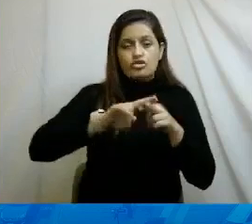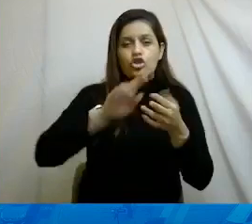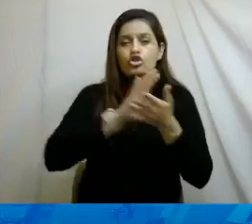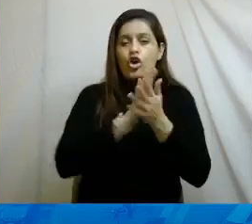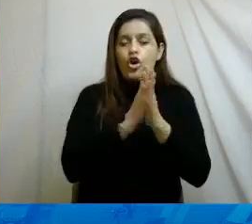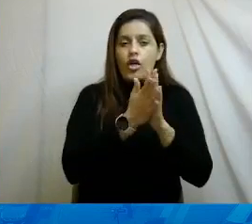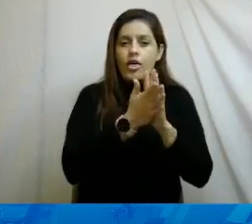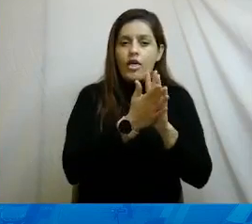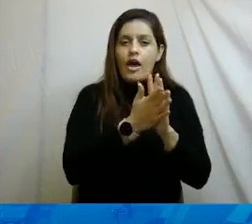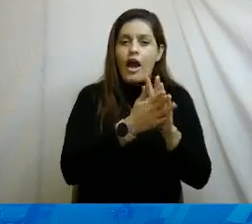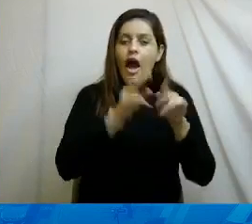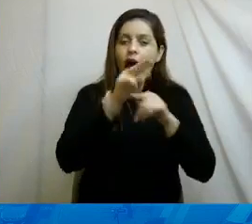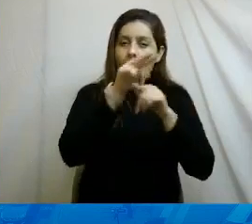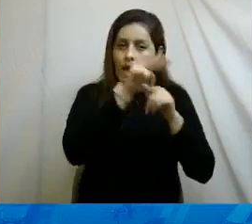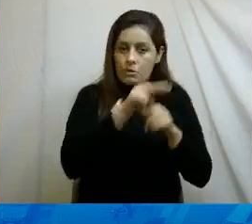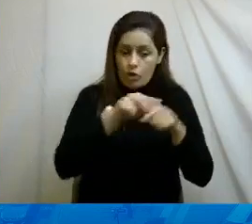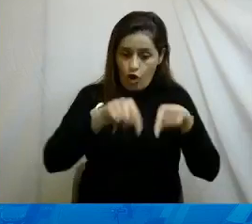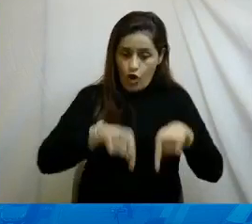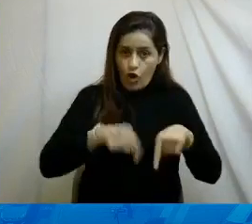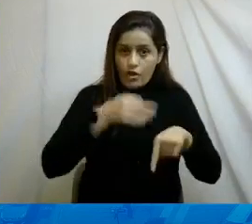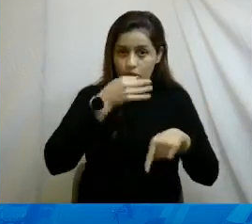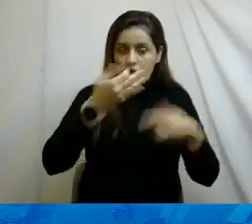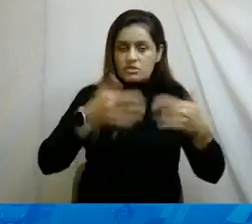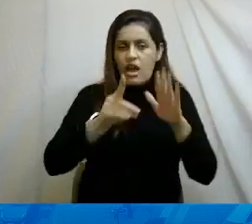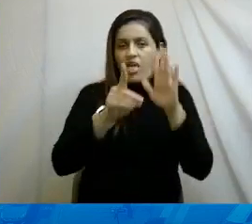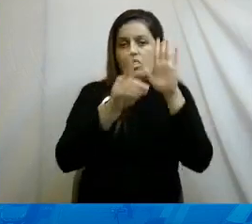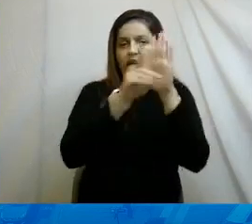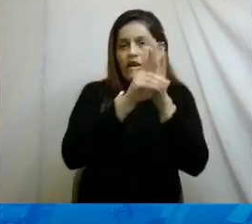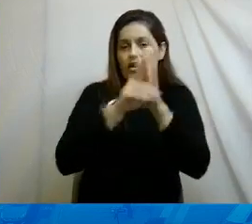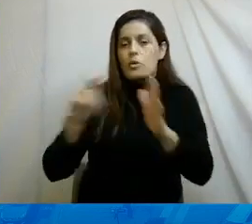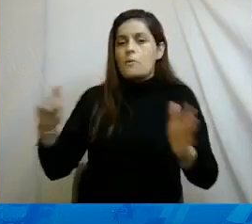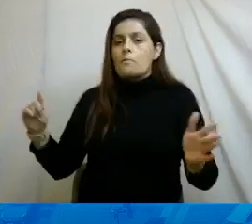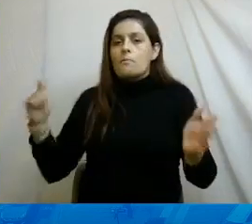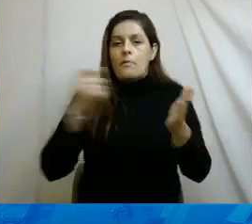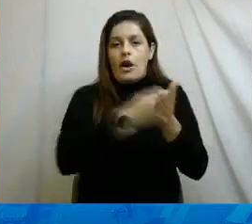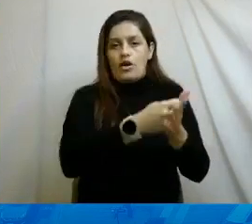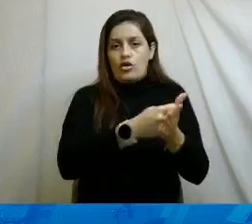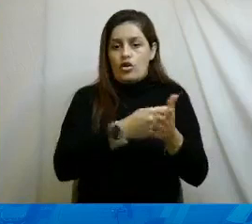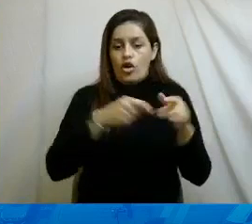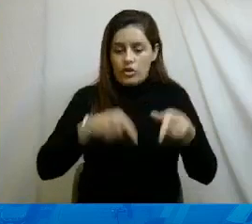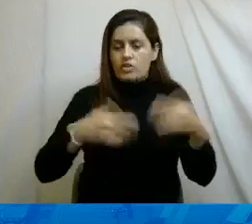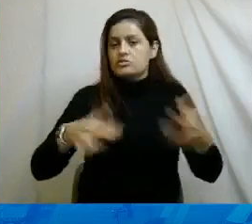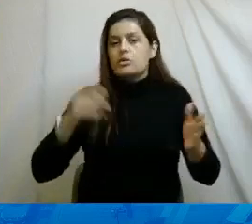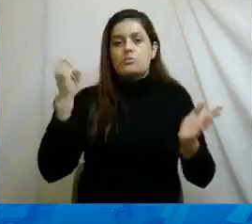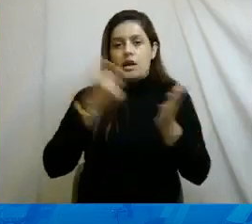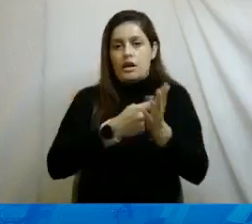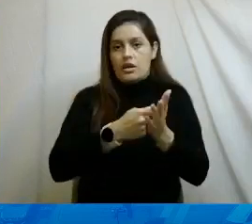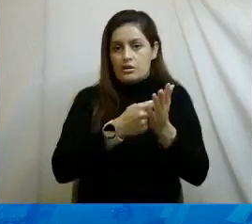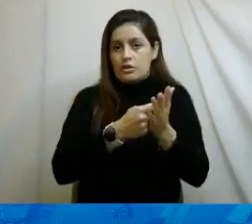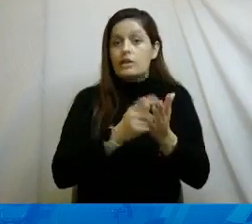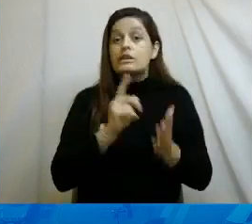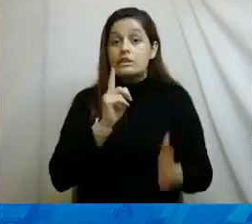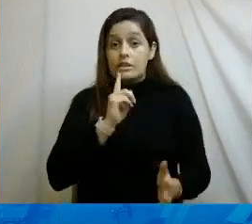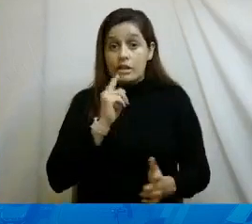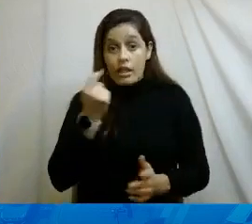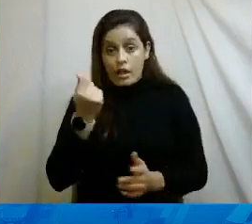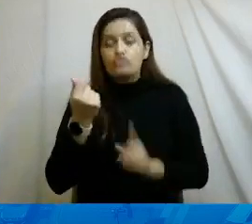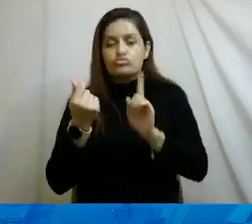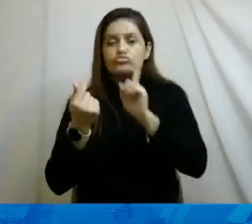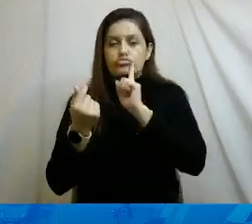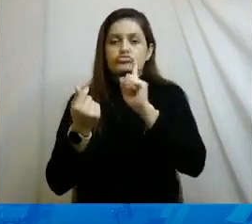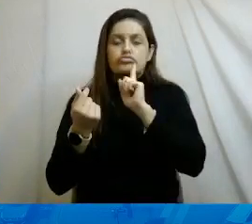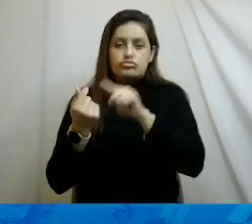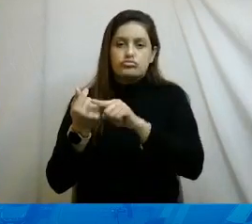administrativa, ya hoy día fue decretado y se hizo el orden a pago. Entonces ya ahora pasa a finanzas y se va a poder pagar. ¿Tenemos la plata para pagar? Sí, la